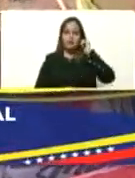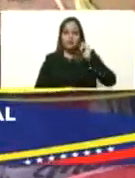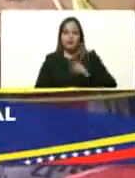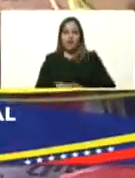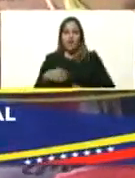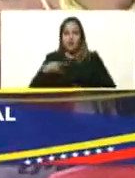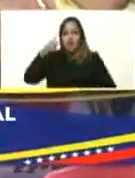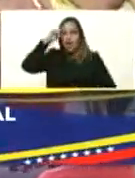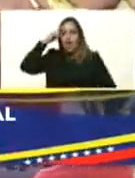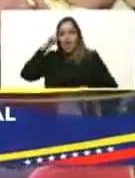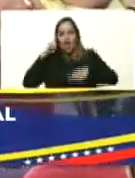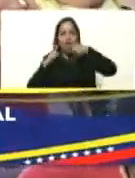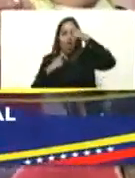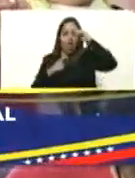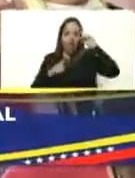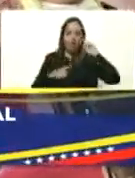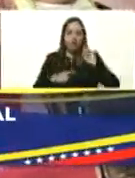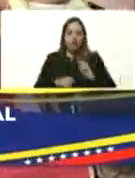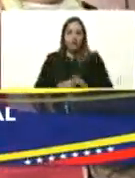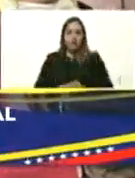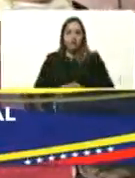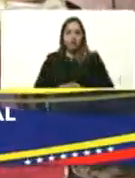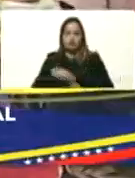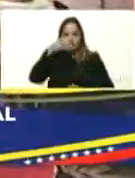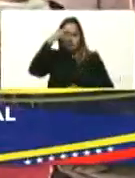Sudando la gota gorda, ¿eh? María León, mira.